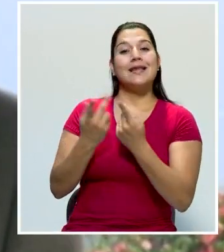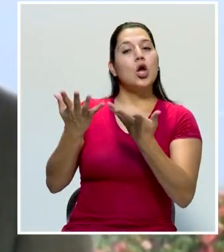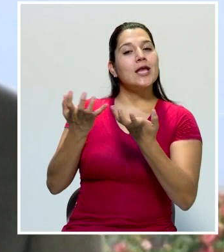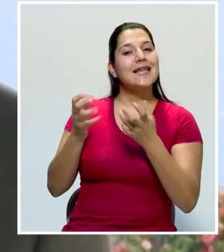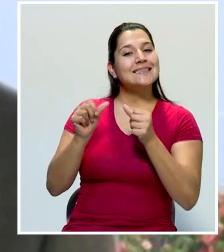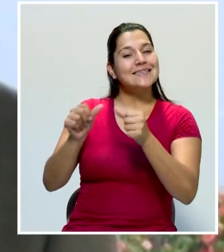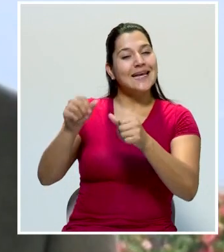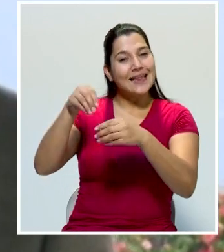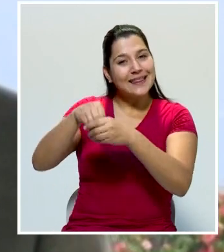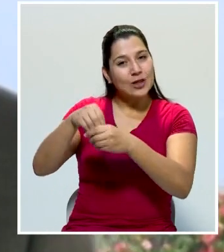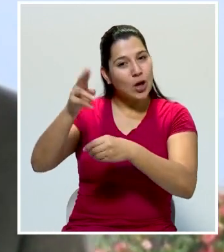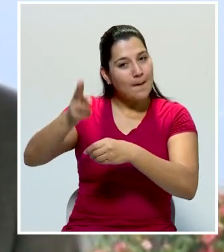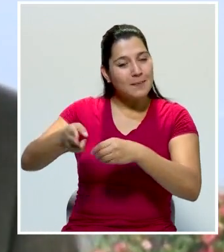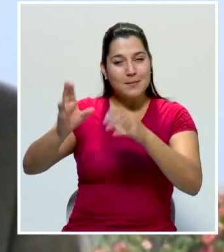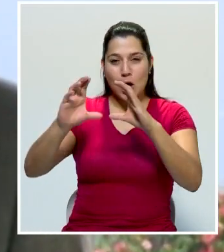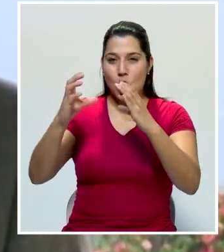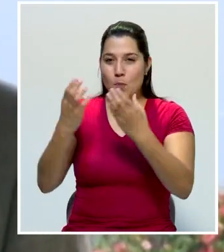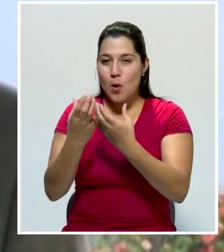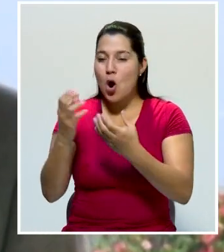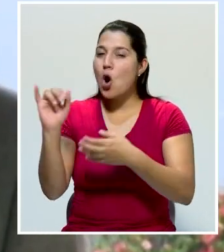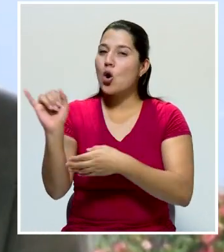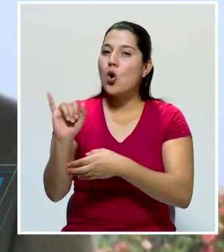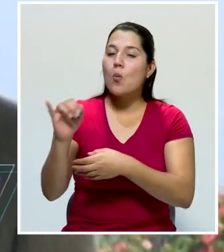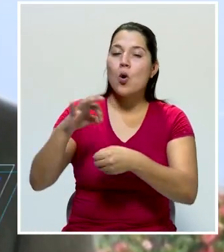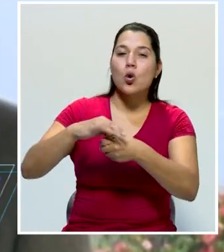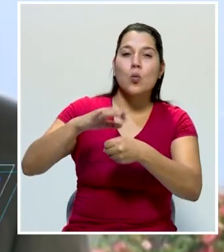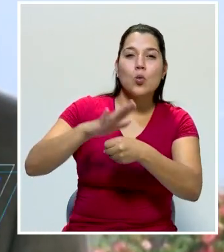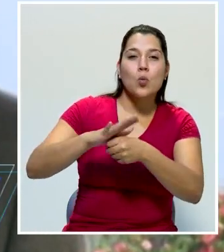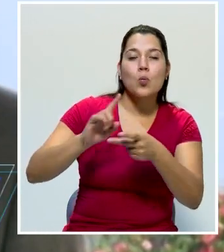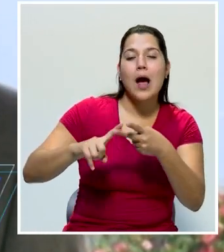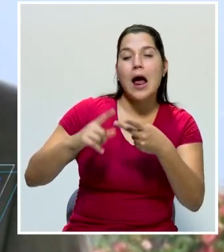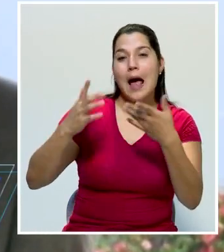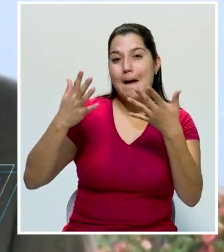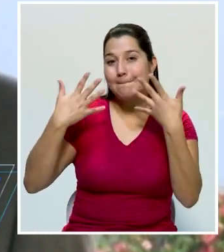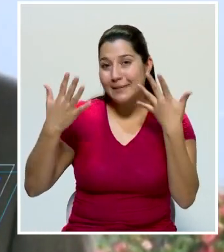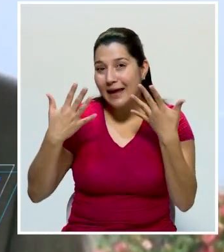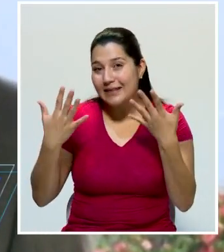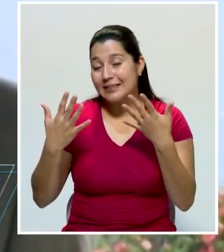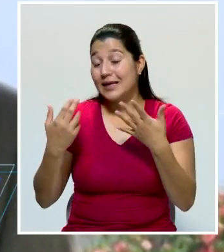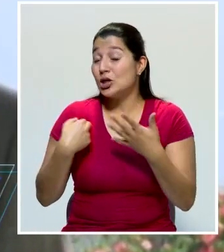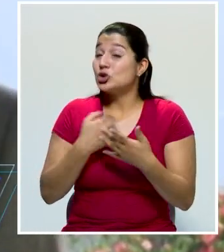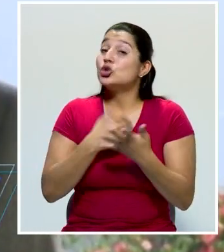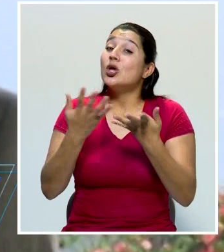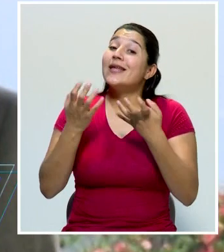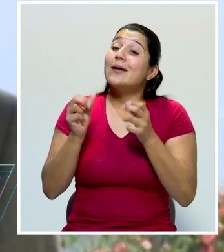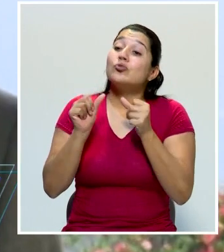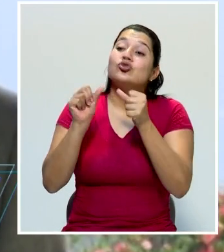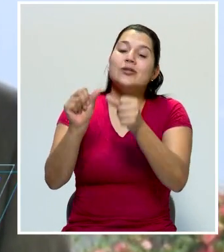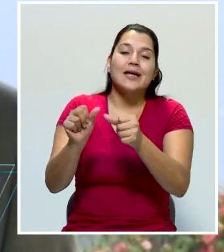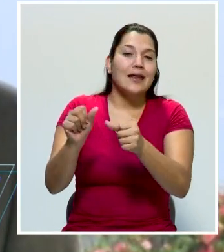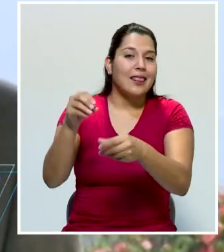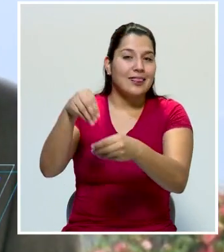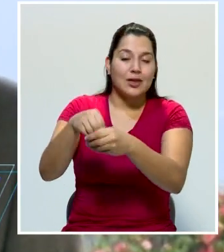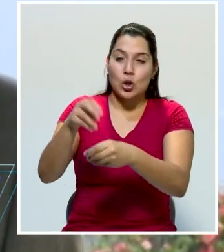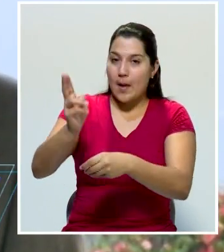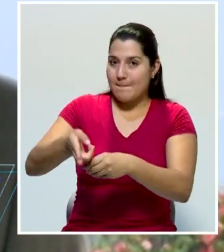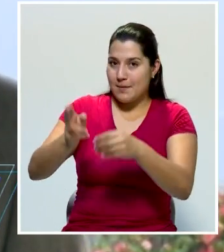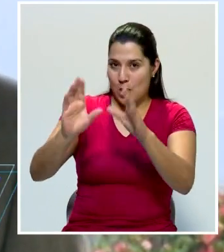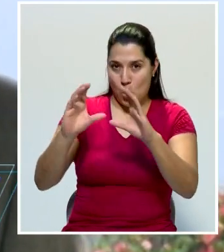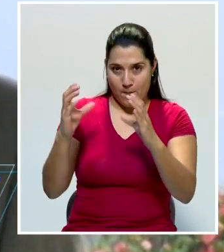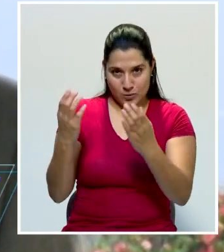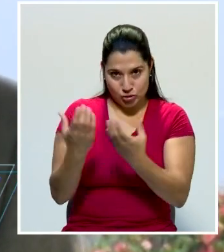Humanos, la Comisión de Agropecuarios, la Comisión de Ambiente, que son temas centrales en la agenda que el Partido Acción Ciudadana promueve en la Asamblea Legislativa,